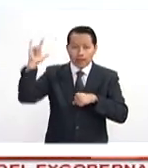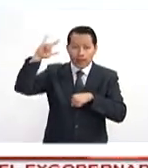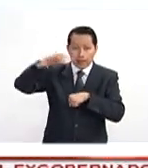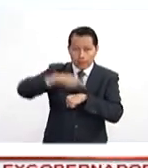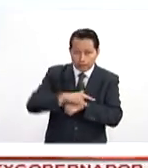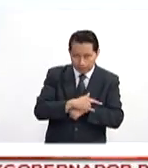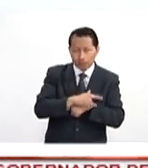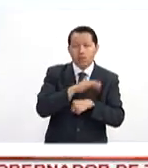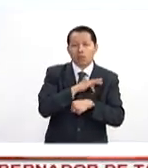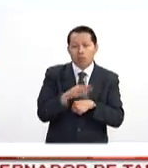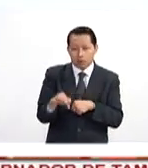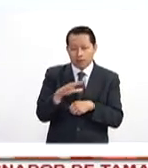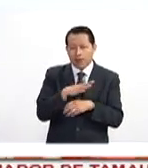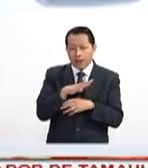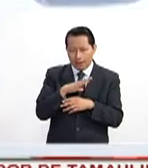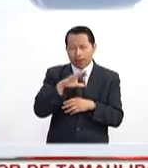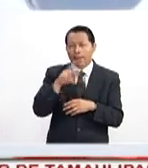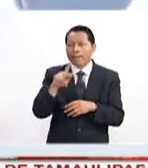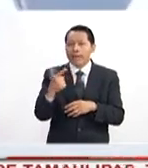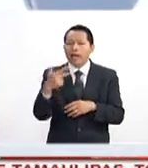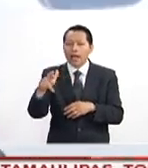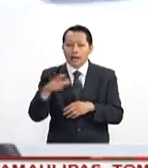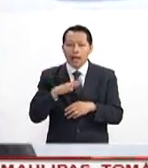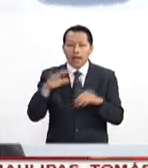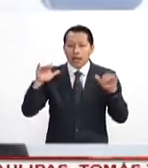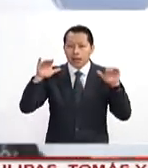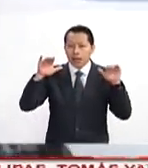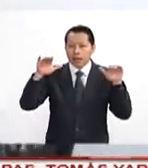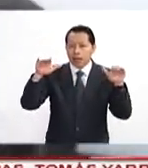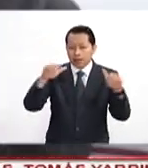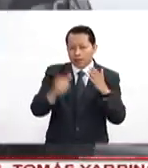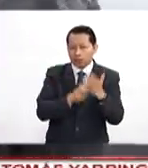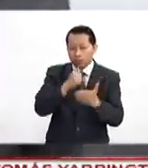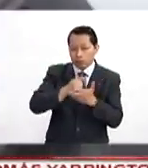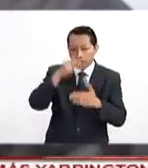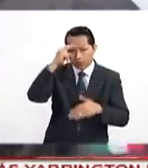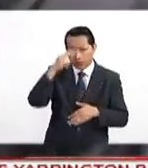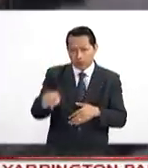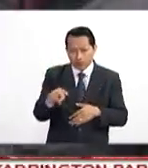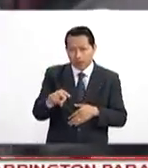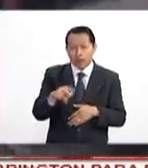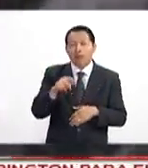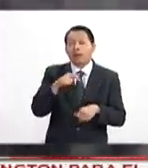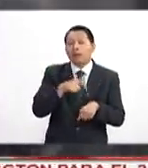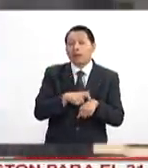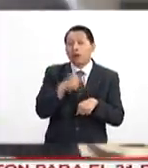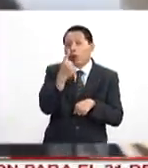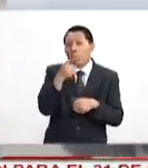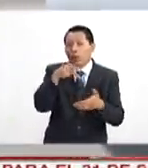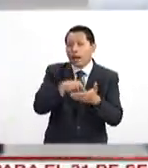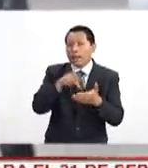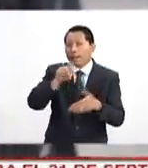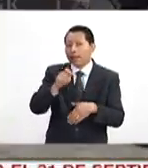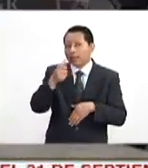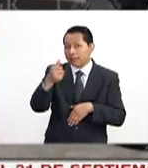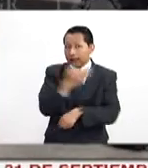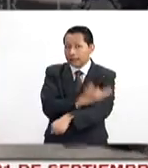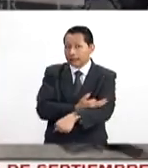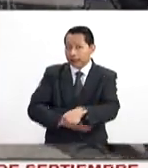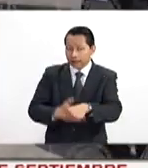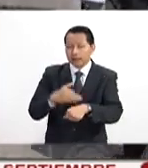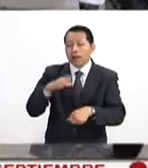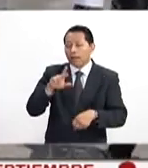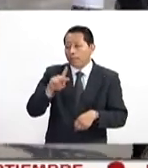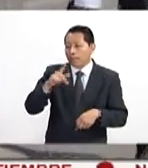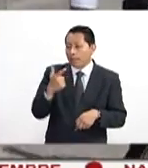bordo llegó al hangar de la PGR en el Aeropuerto Internacional de la Ciudad de México. A las 13:26, la Procuraduría General